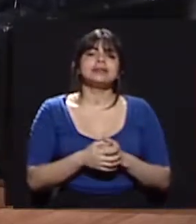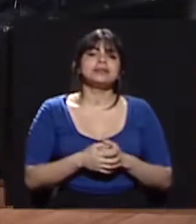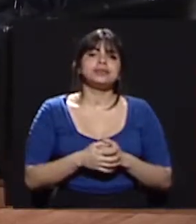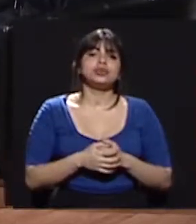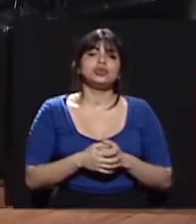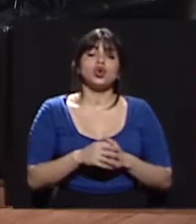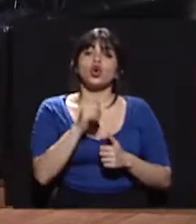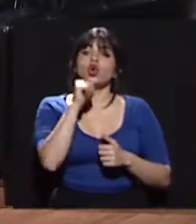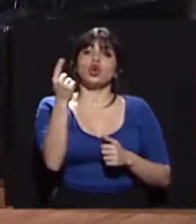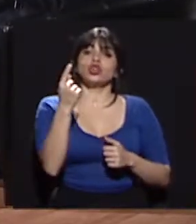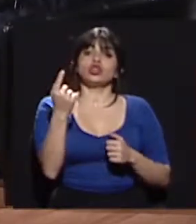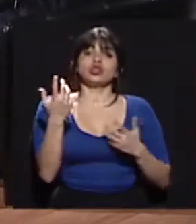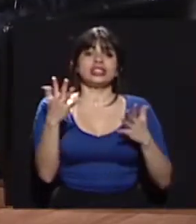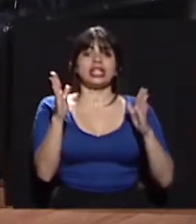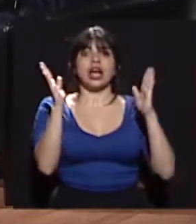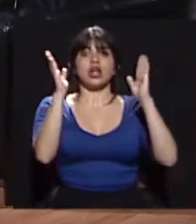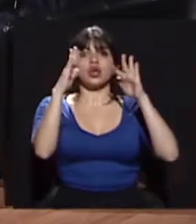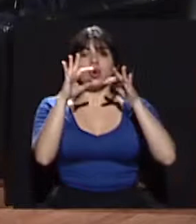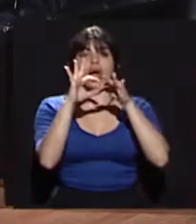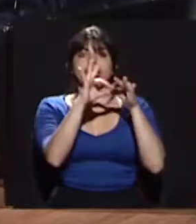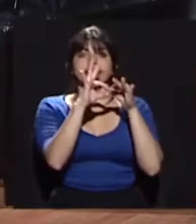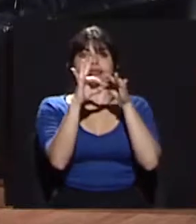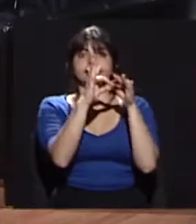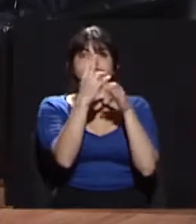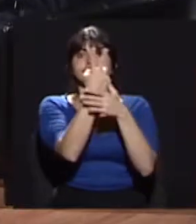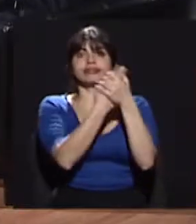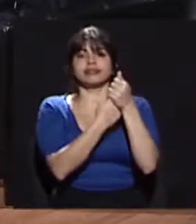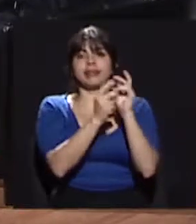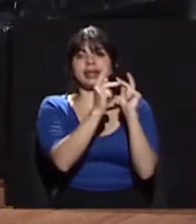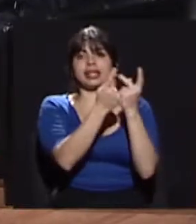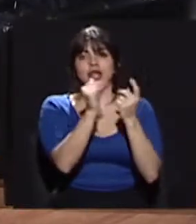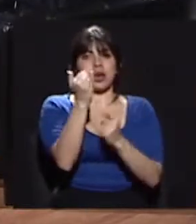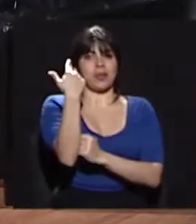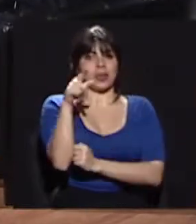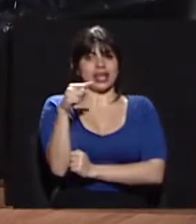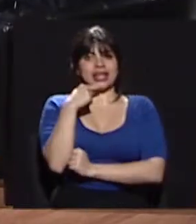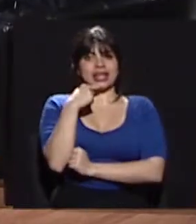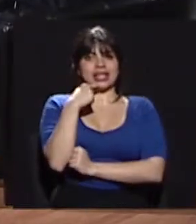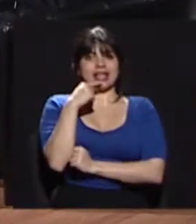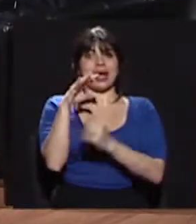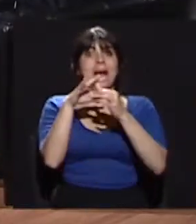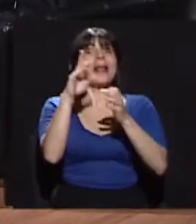no sólo que ya no hay matrimonio monogámico como ha dicho usted si